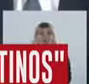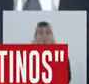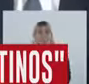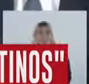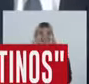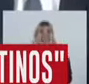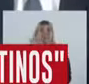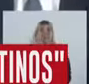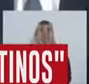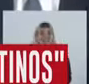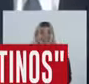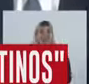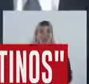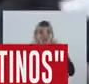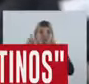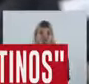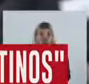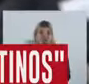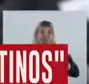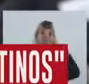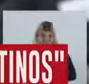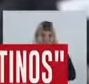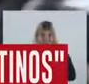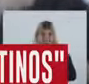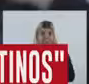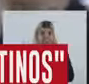22.630 fueguinos recibieron el IFE.